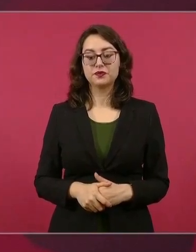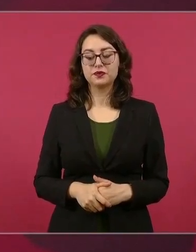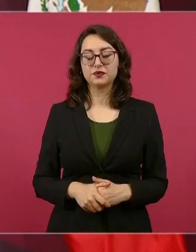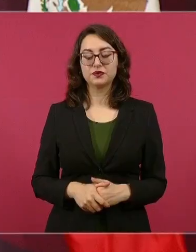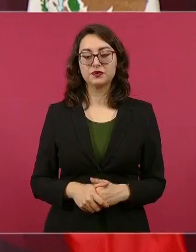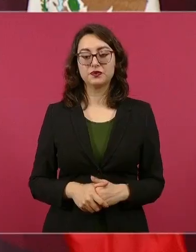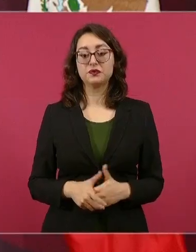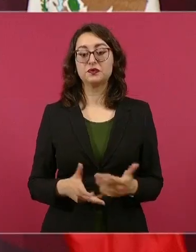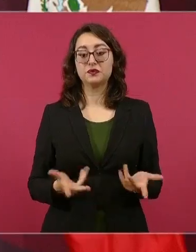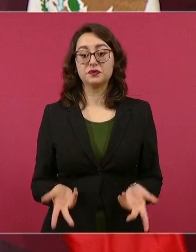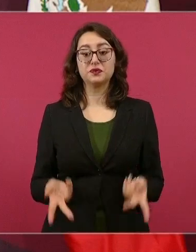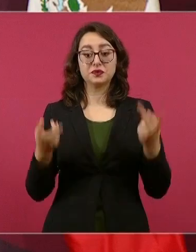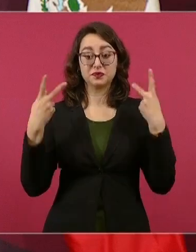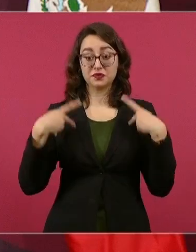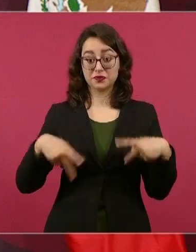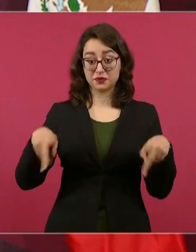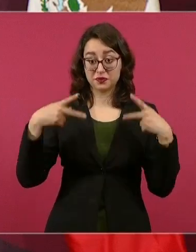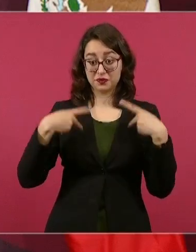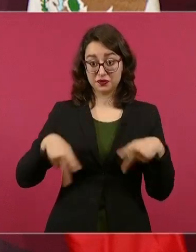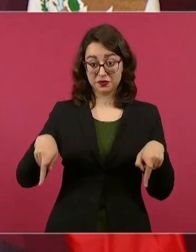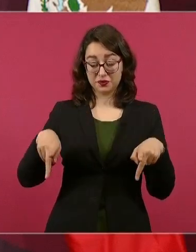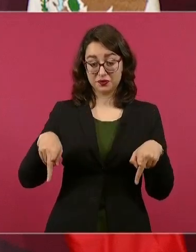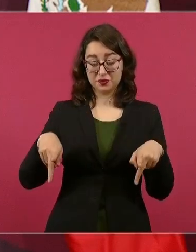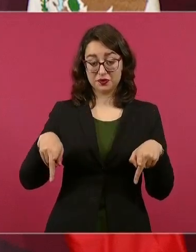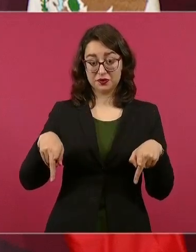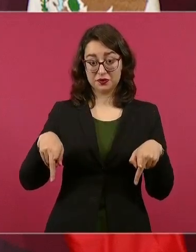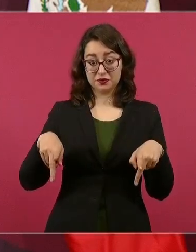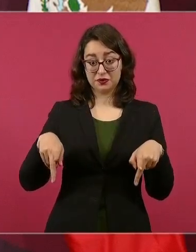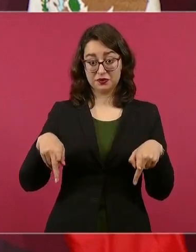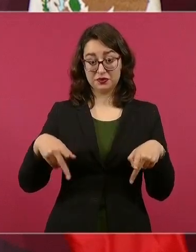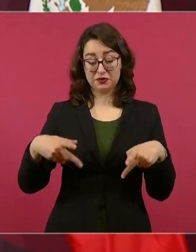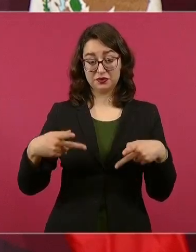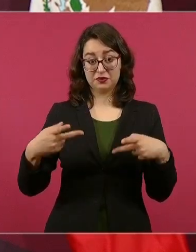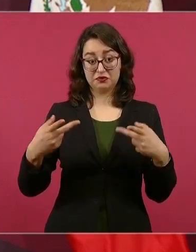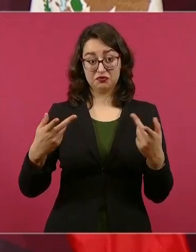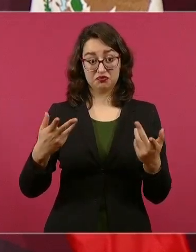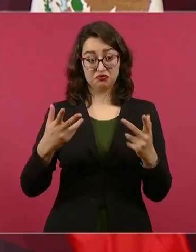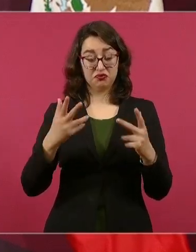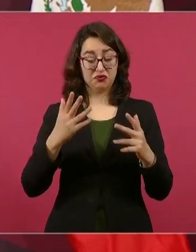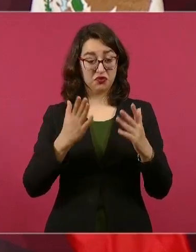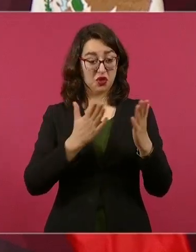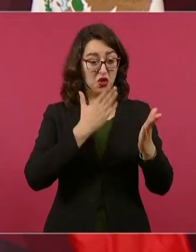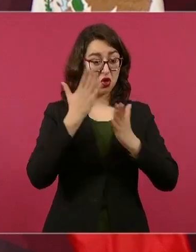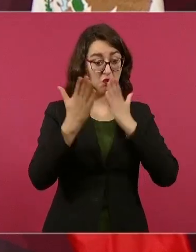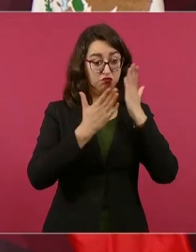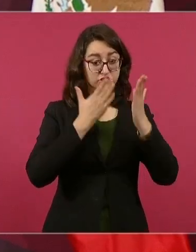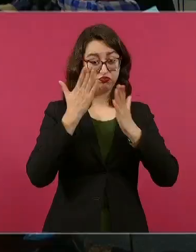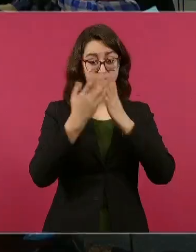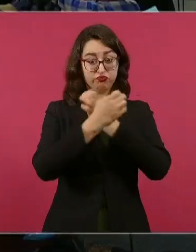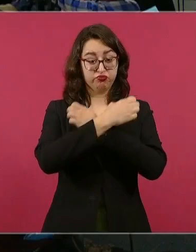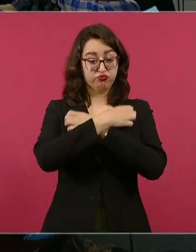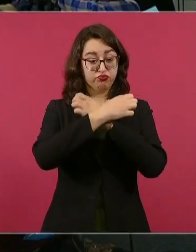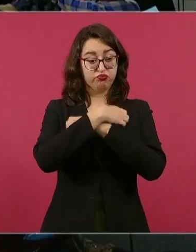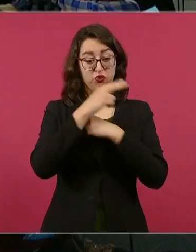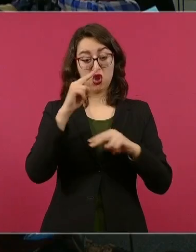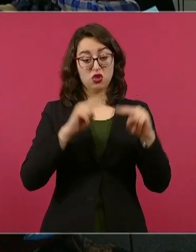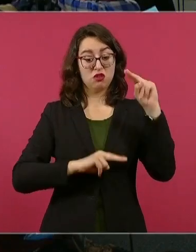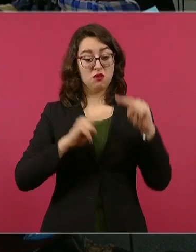No necesariamente el que tiene nivel de maestría o de doctorado